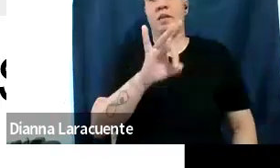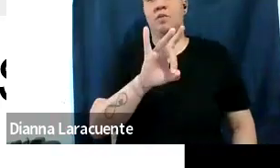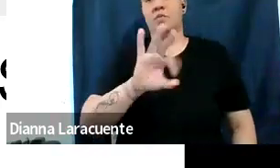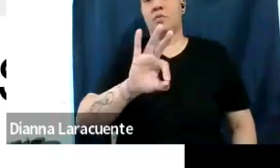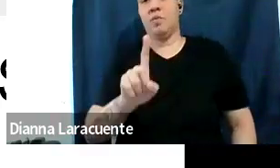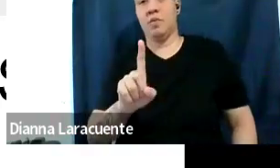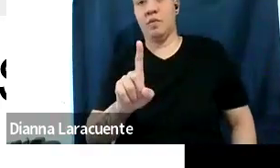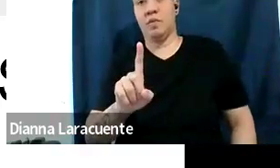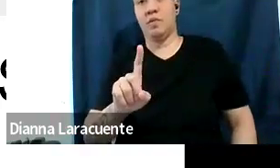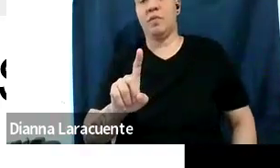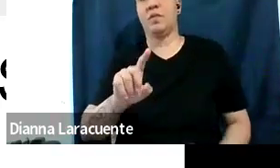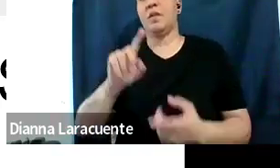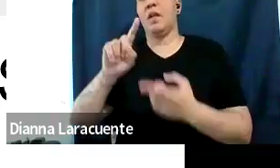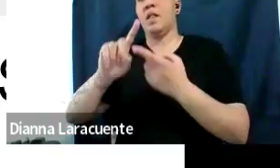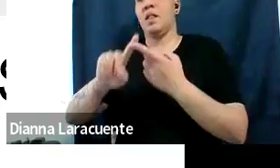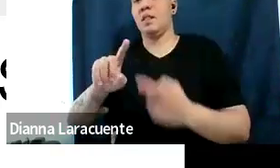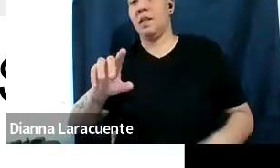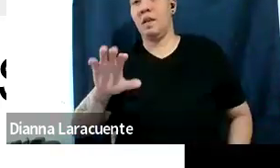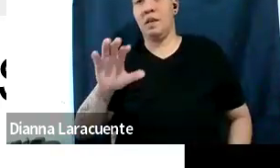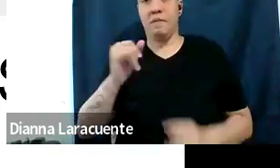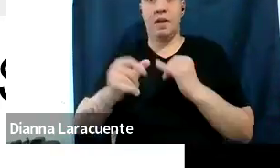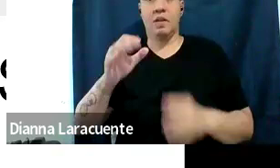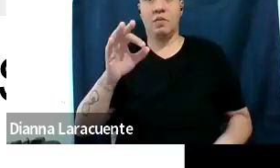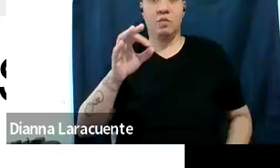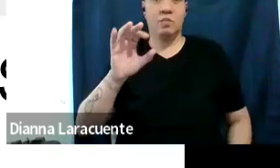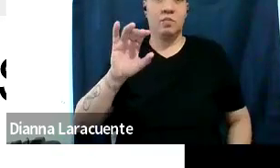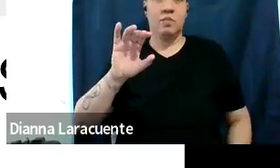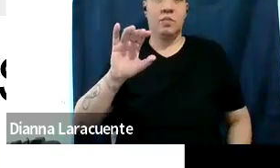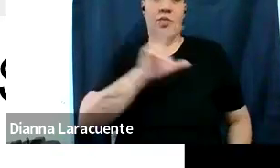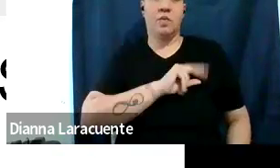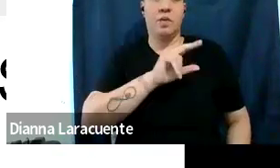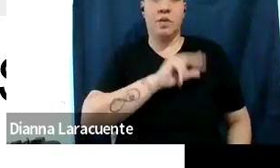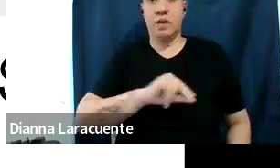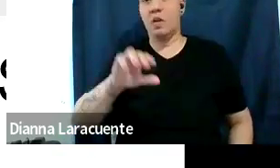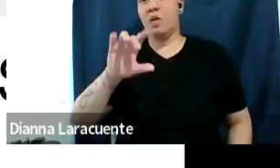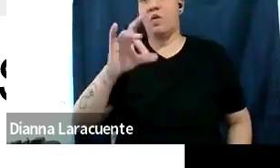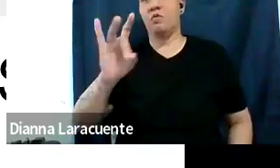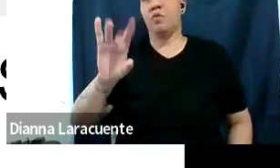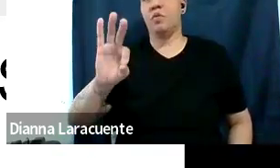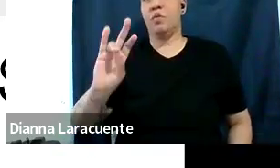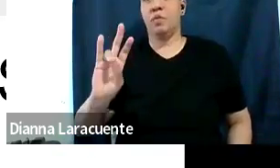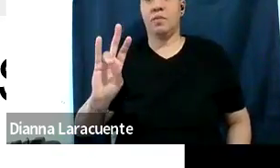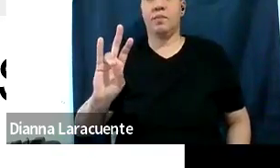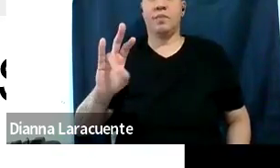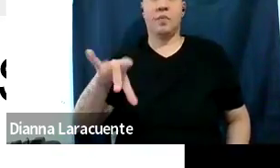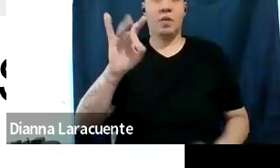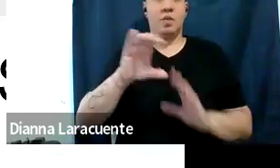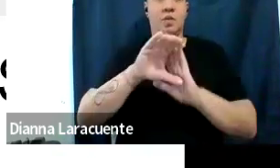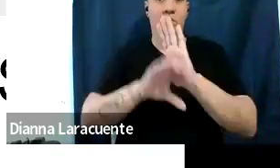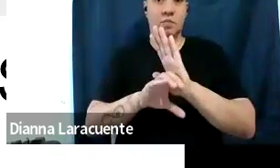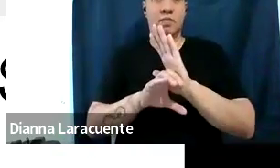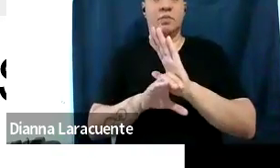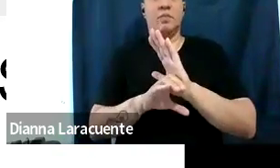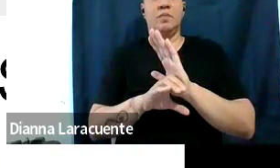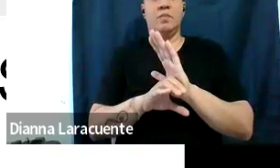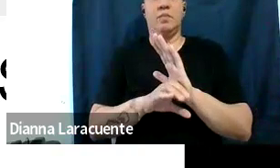1891 al 1800 a finales, a noviembre del 1897, que se consigue una constitución que